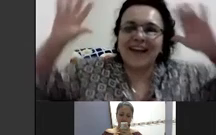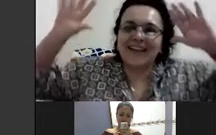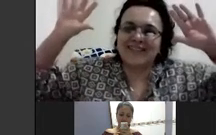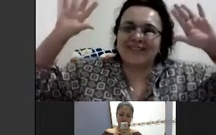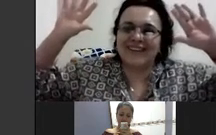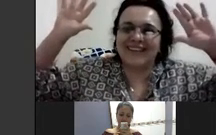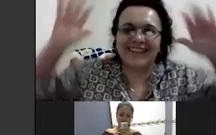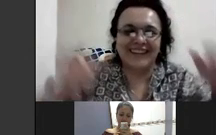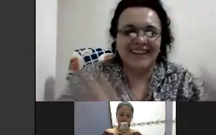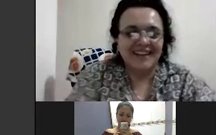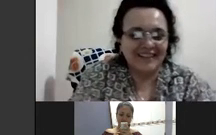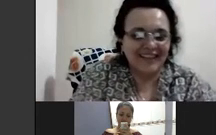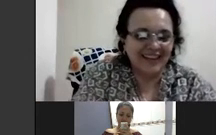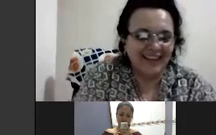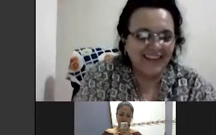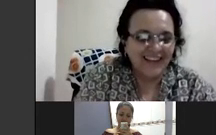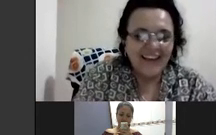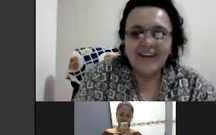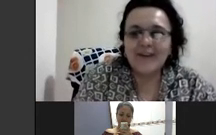Creo que es problema de la plataforma.